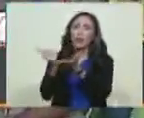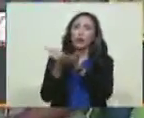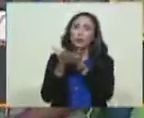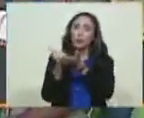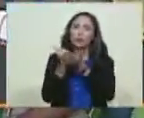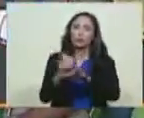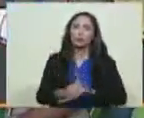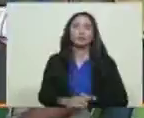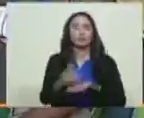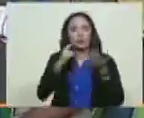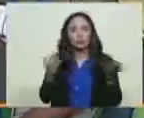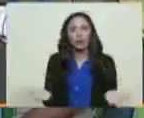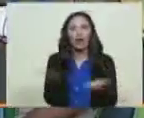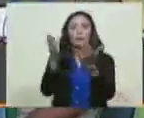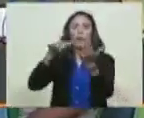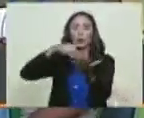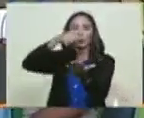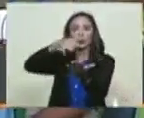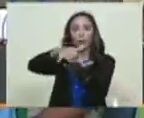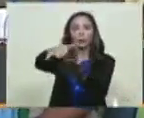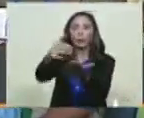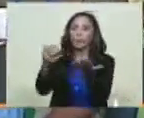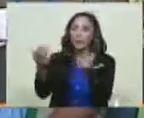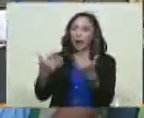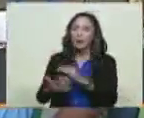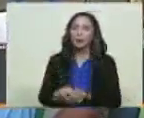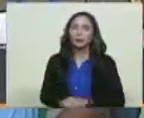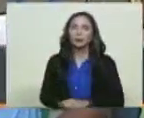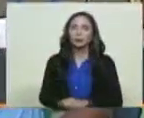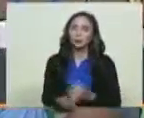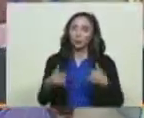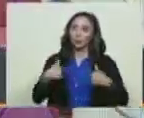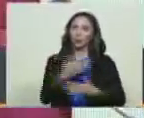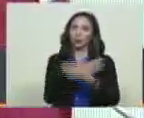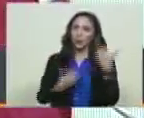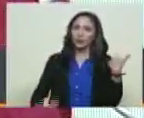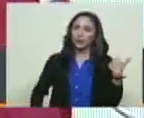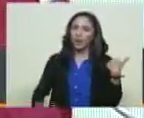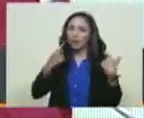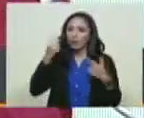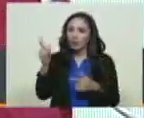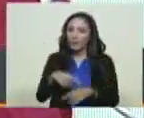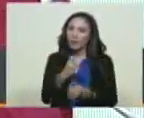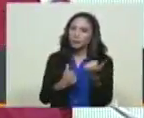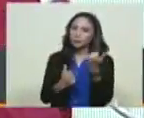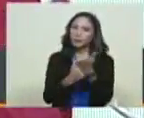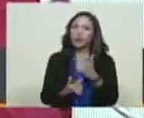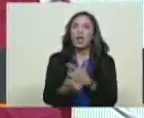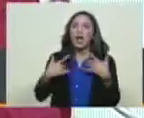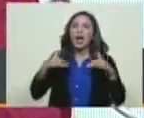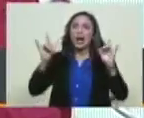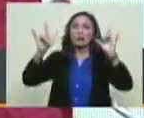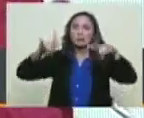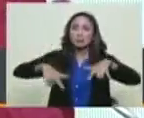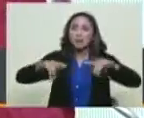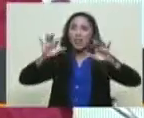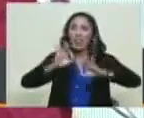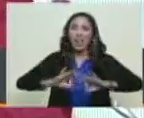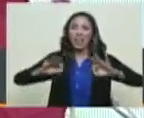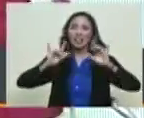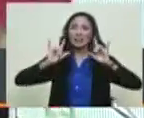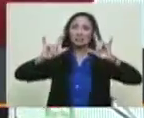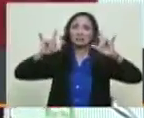que vaya a puente aéreo claro que sí hoy estoy presidente de ellos también aunque no me quieran que